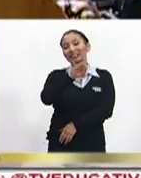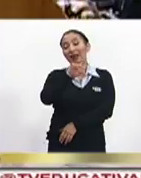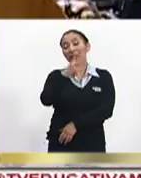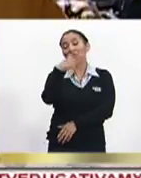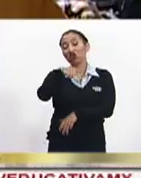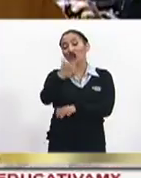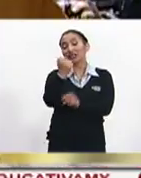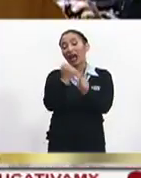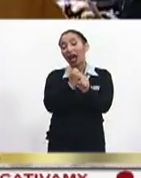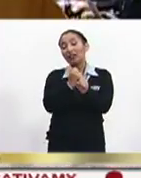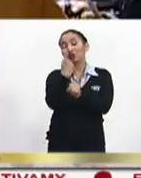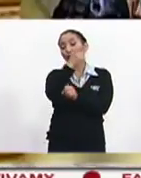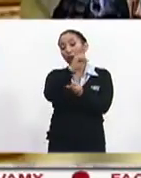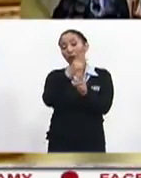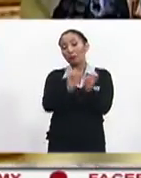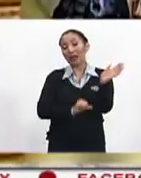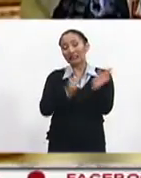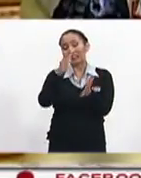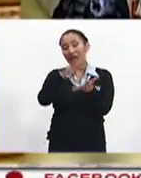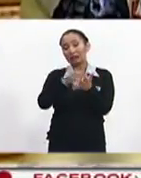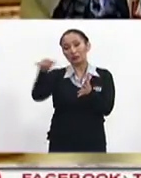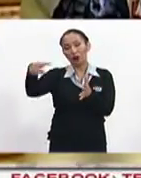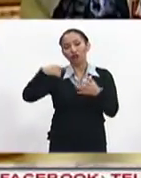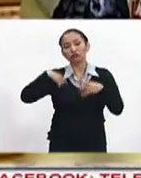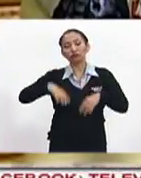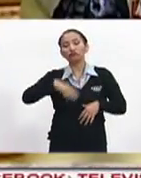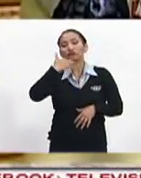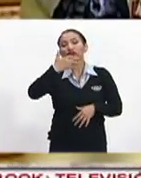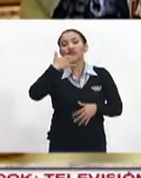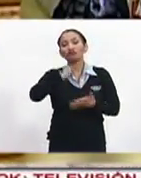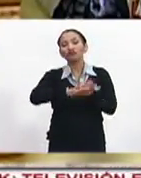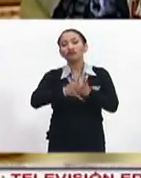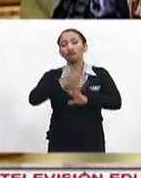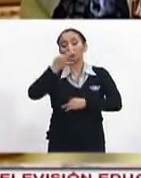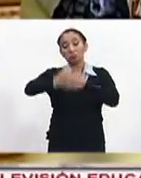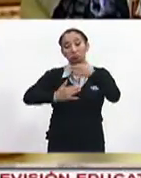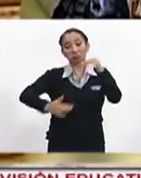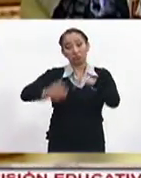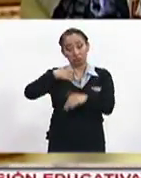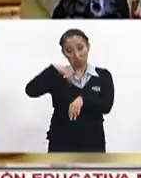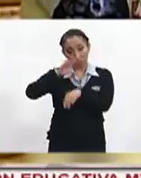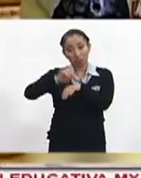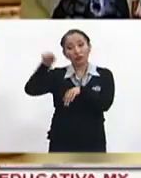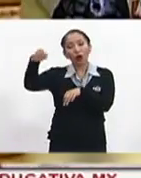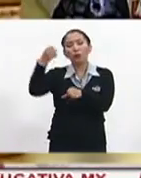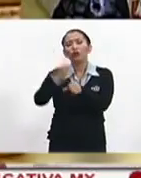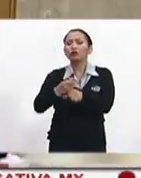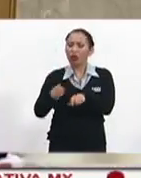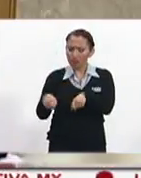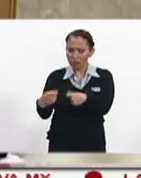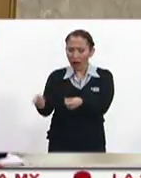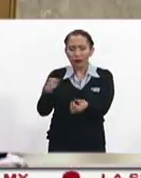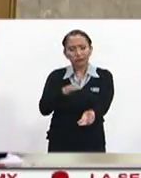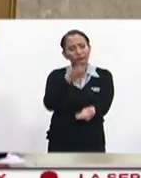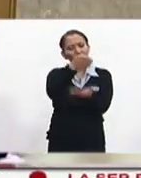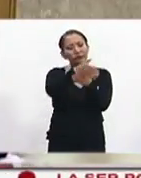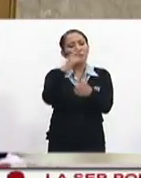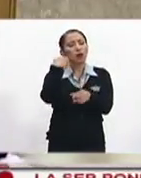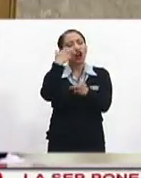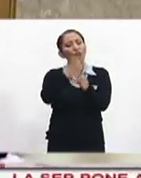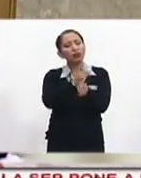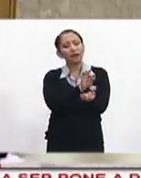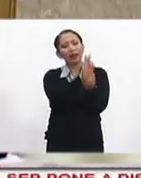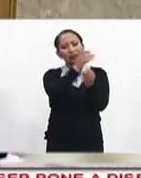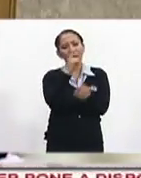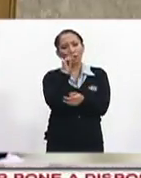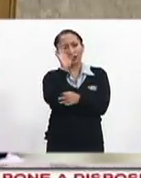condenado a 12 años y 1 mes de cárcel por corrupción. El magistrado indicó que le concede a Lula la oportunidad de presentarse voluntariamente ante